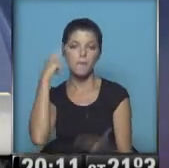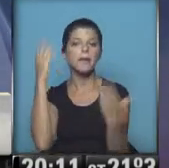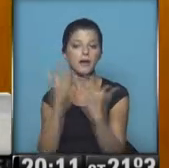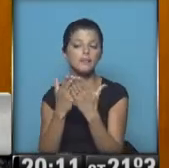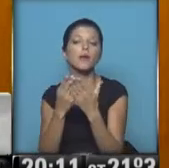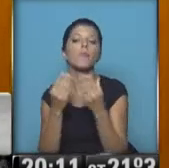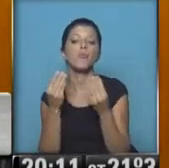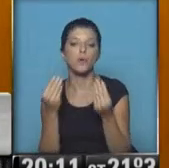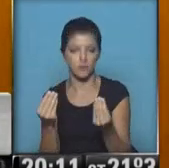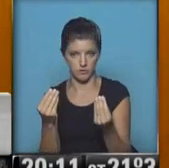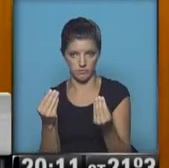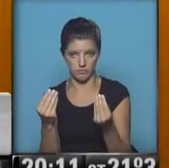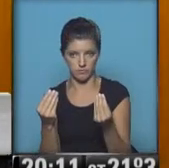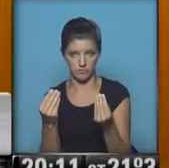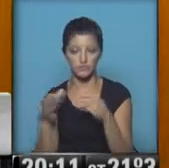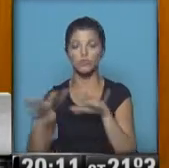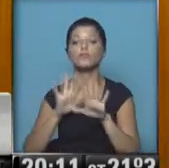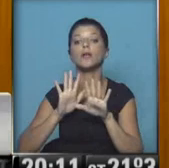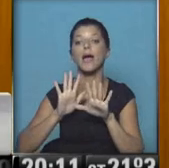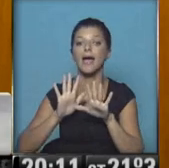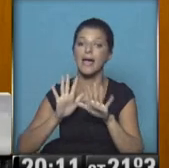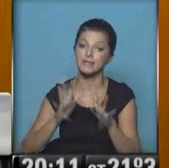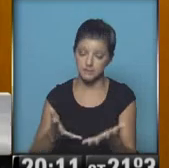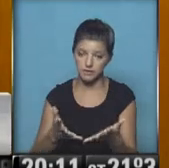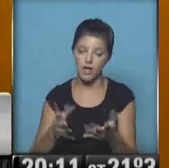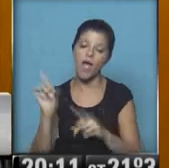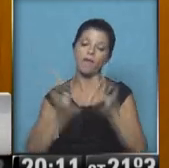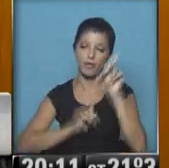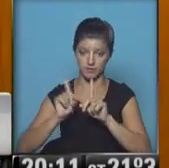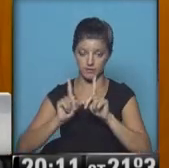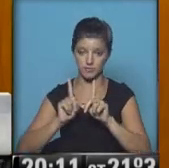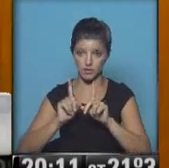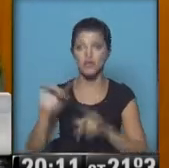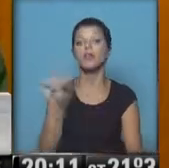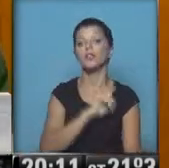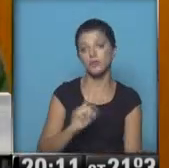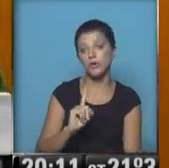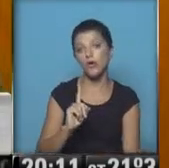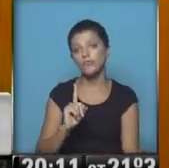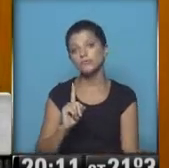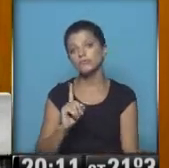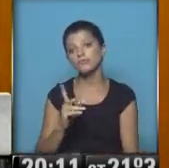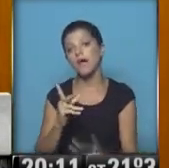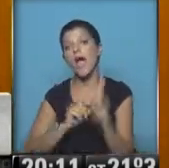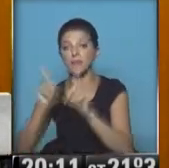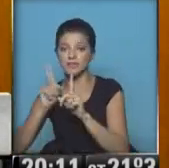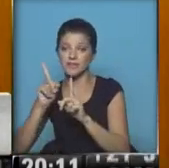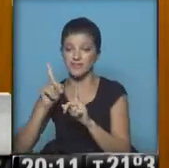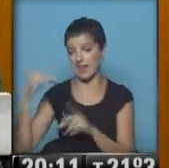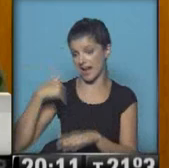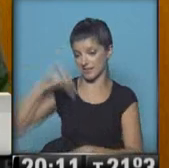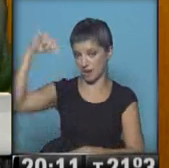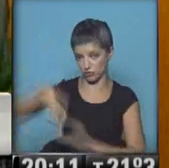por qué ocurren este tipo de fenómenos de vez en cuando, y no tan de vez en cuando, si se quiere, en el sur de nuestro país,